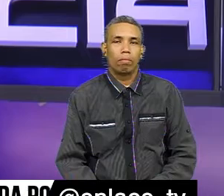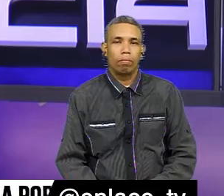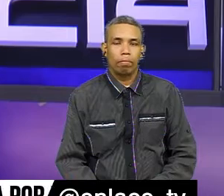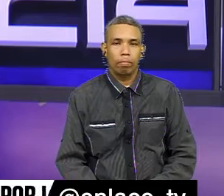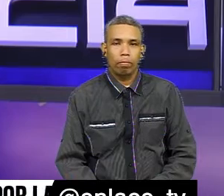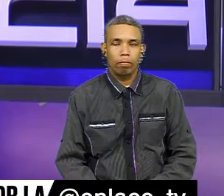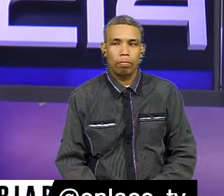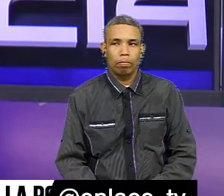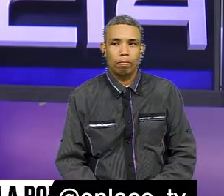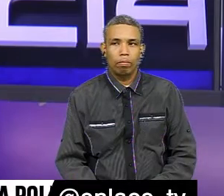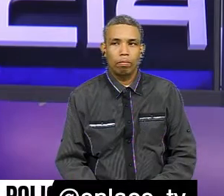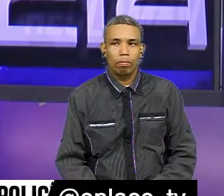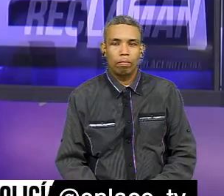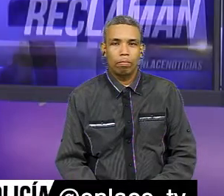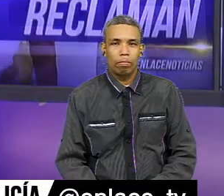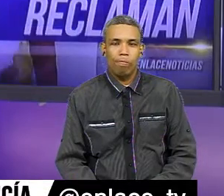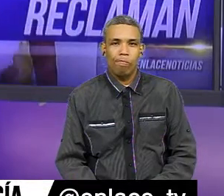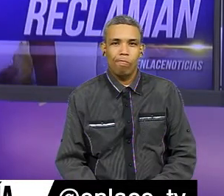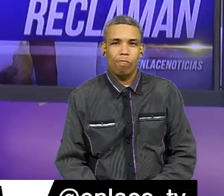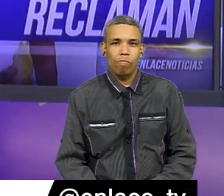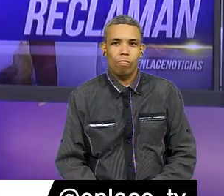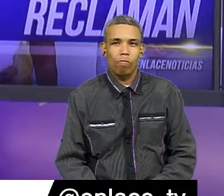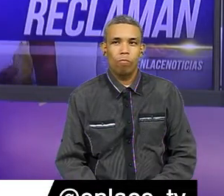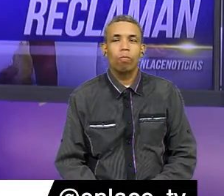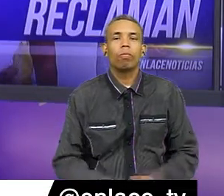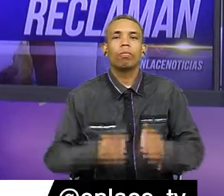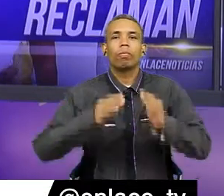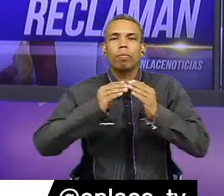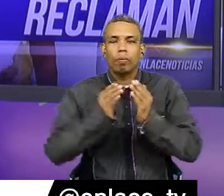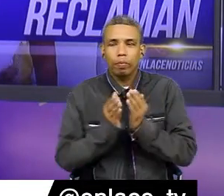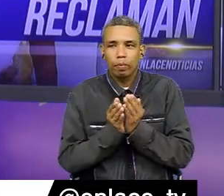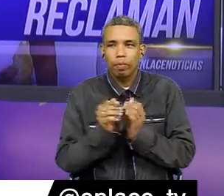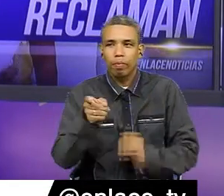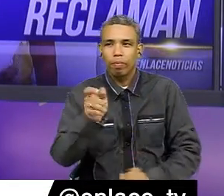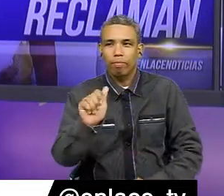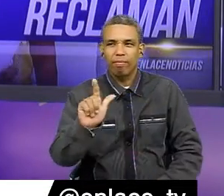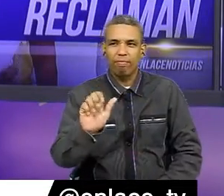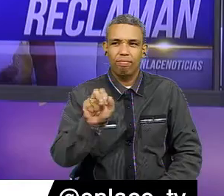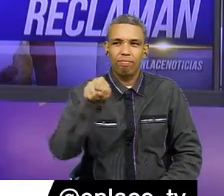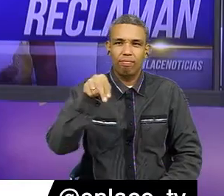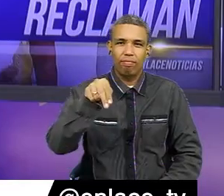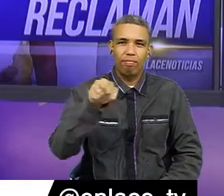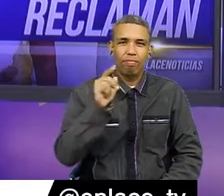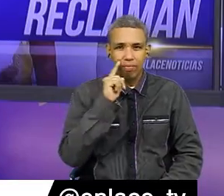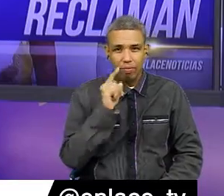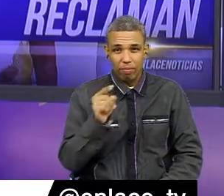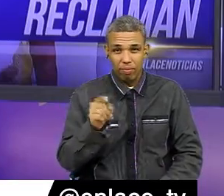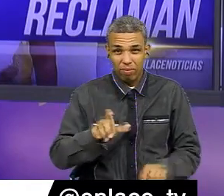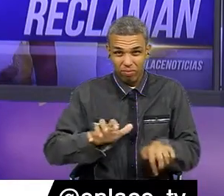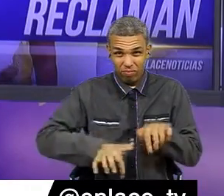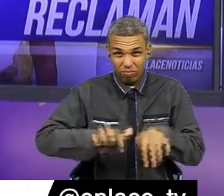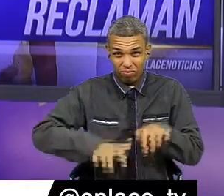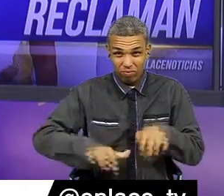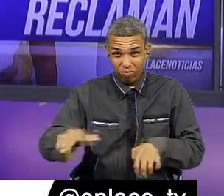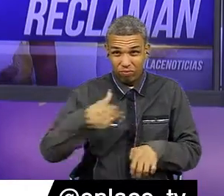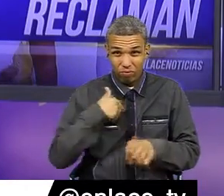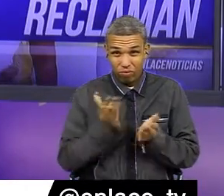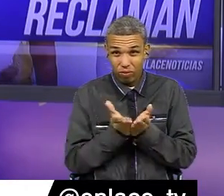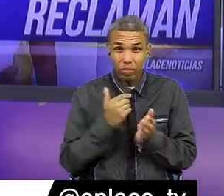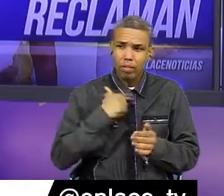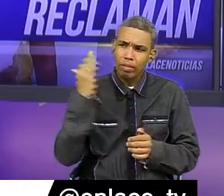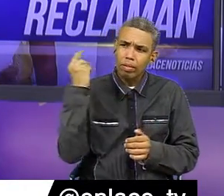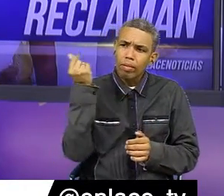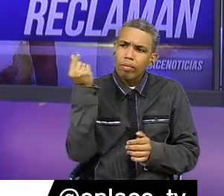En otras noticias, docentes de los colegios José Antonio Galán reclaman de la Secretaría de Educación el pago de incentivos provenientes del